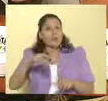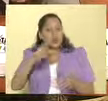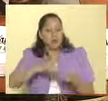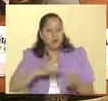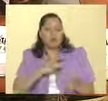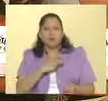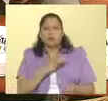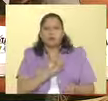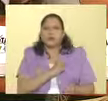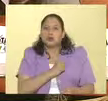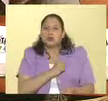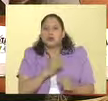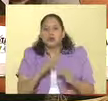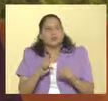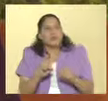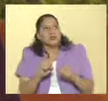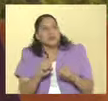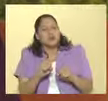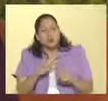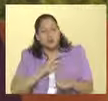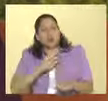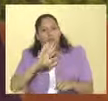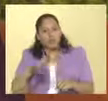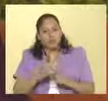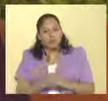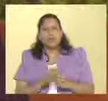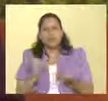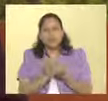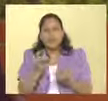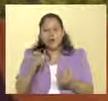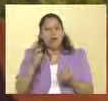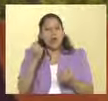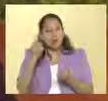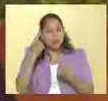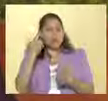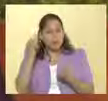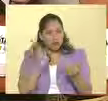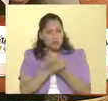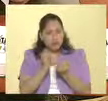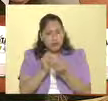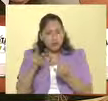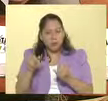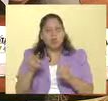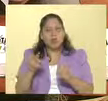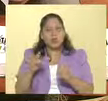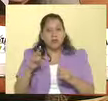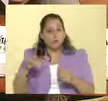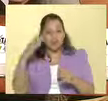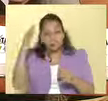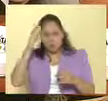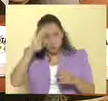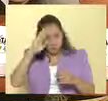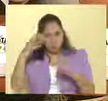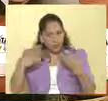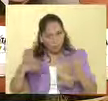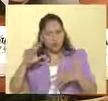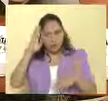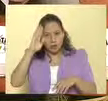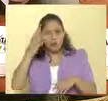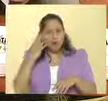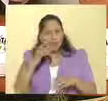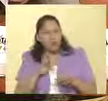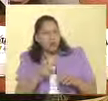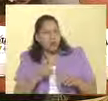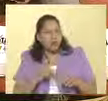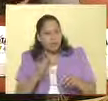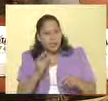cardíaco. Entonces, es importante manejar esto. Insisto, hay gatos que les puede dar lo mismo y que incluso hay gatos que son tremendos y al contrario, nada más están cachando